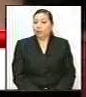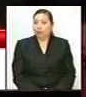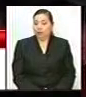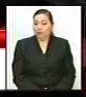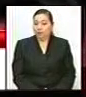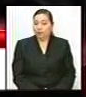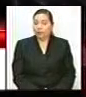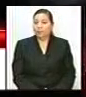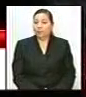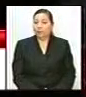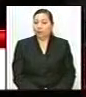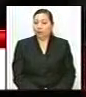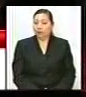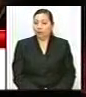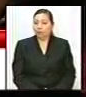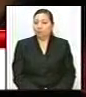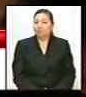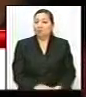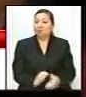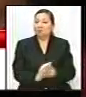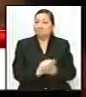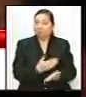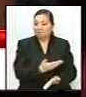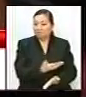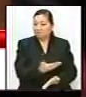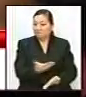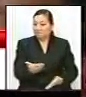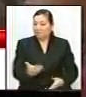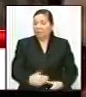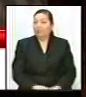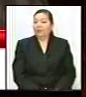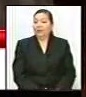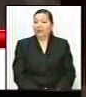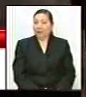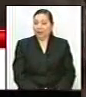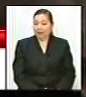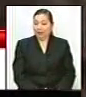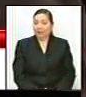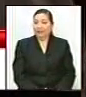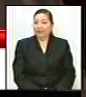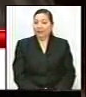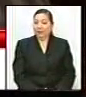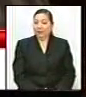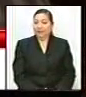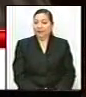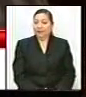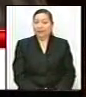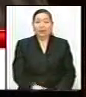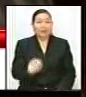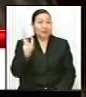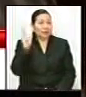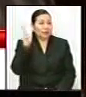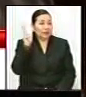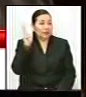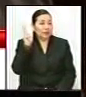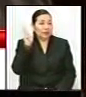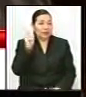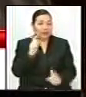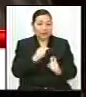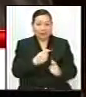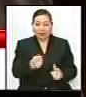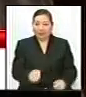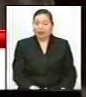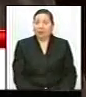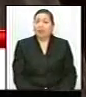Gracias, señor presidente, y un saludo respetuoso a nuestros señores invitados. Escuchando al señor congresista